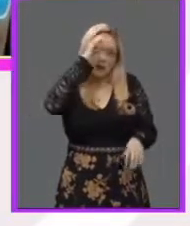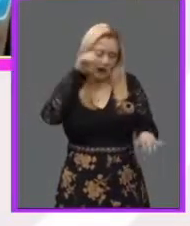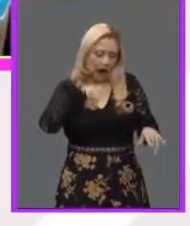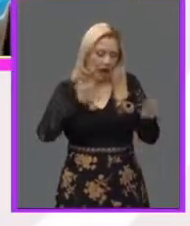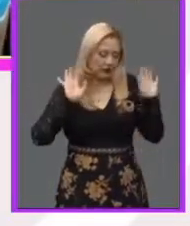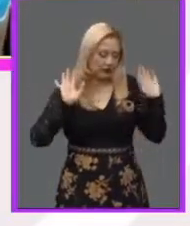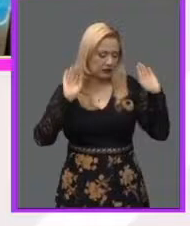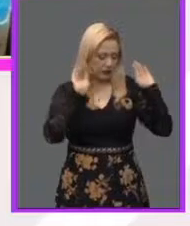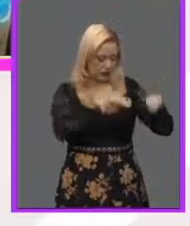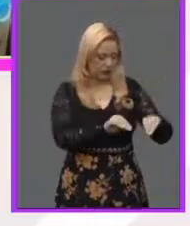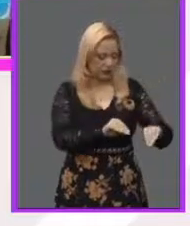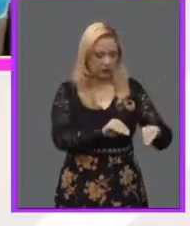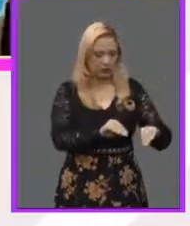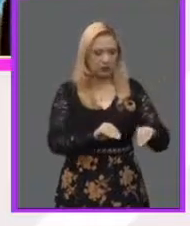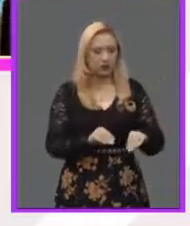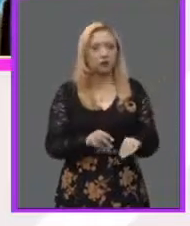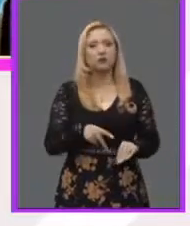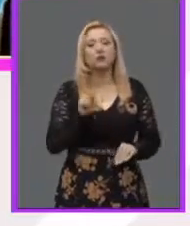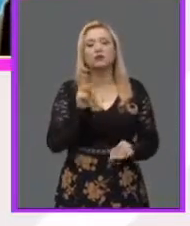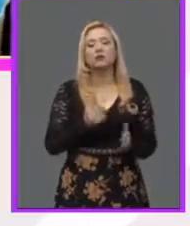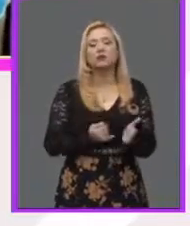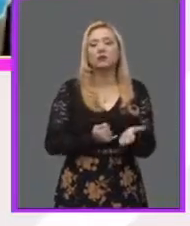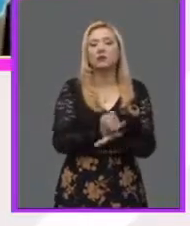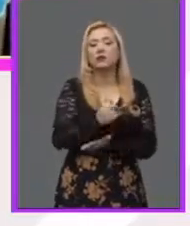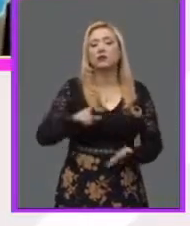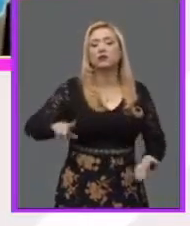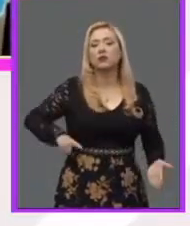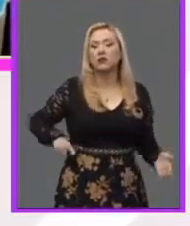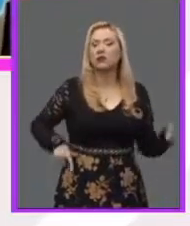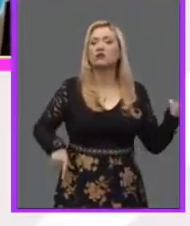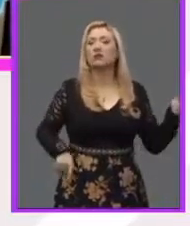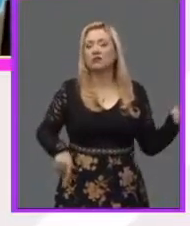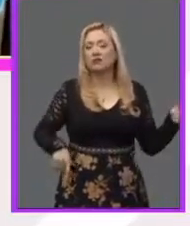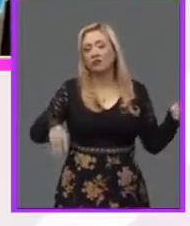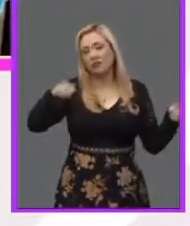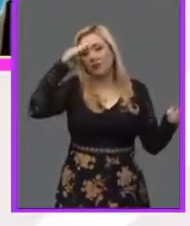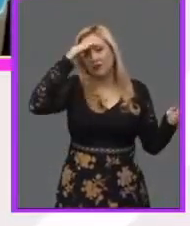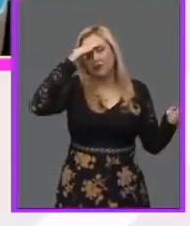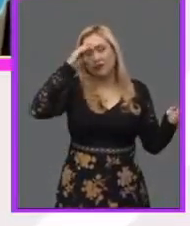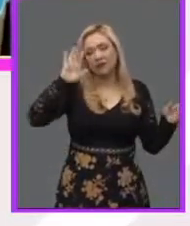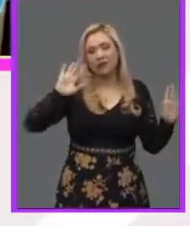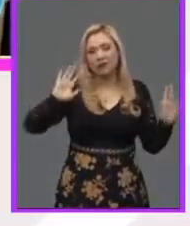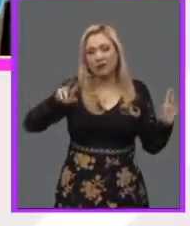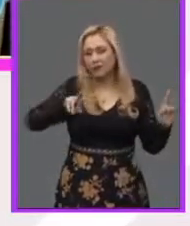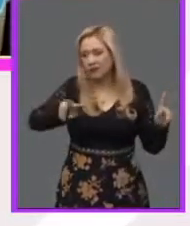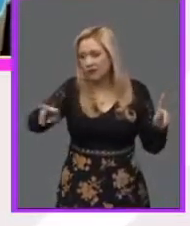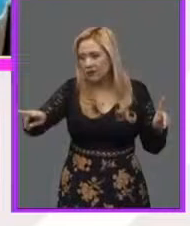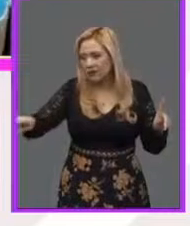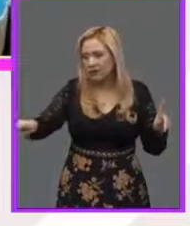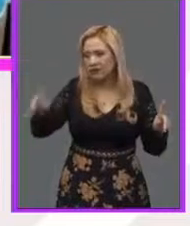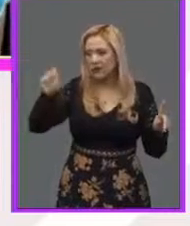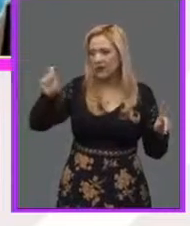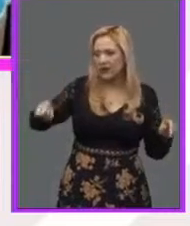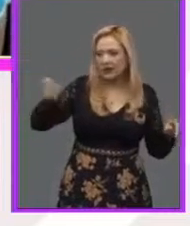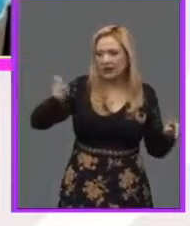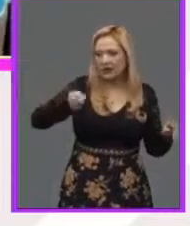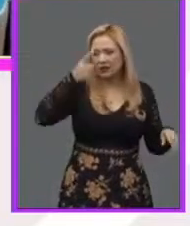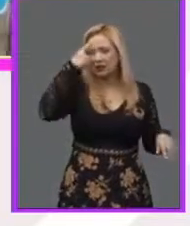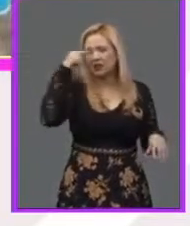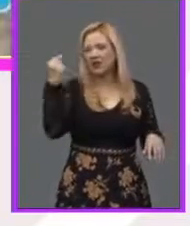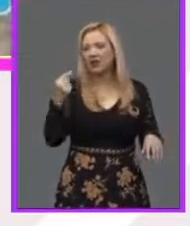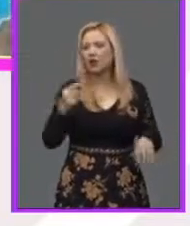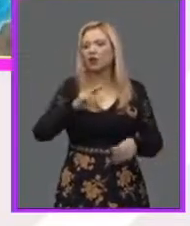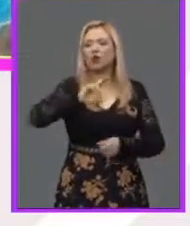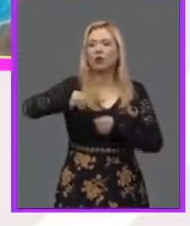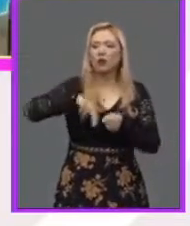algo muy implícito, pero pues muchas decisiones de gobierno se dan con esa perspectiva de cómo se entiende los imaginarios de qué zonas para